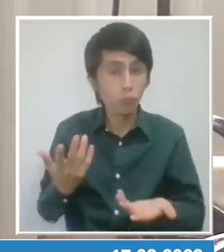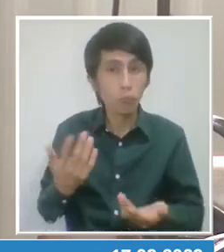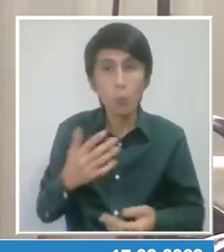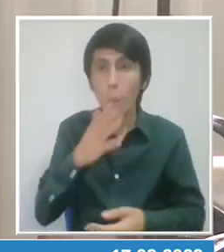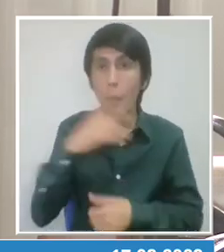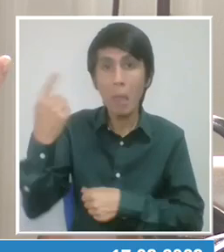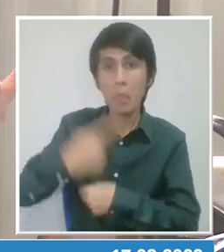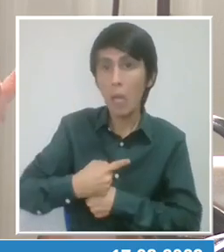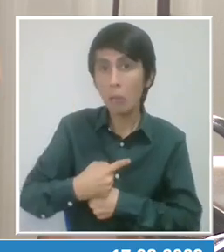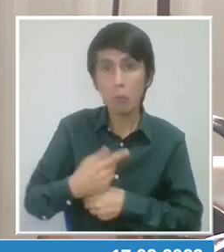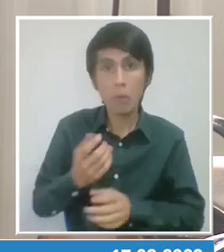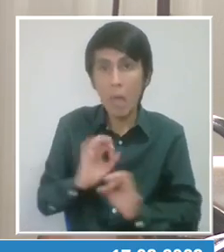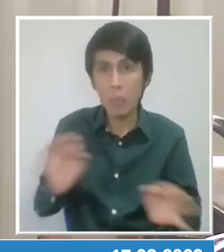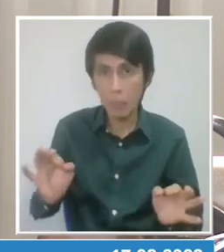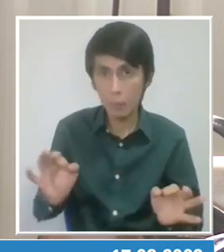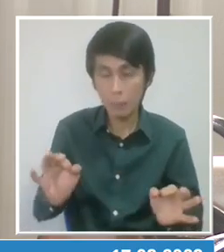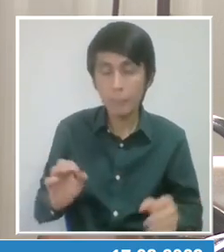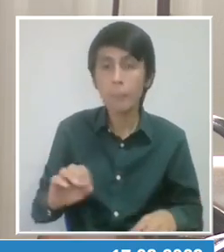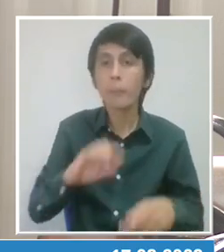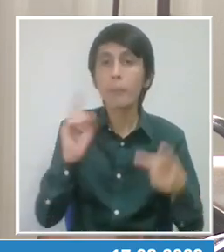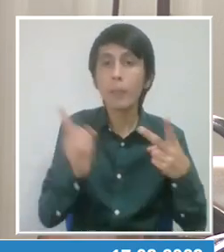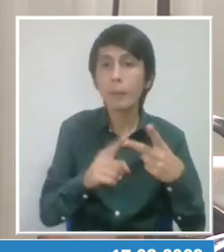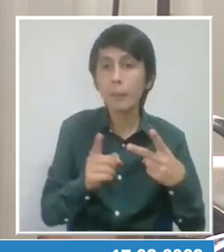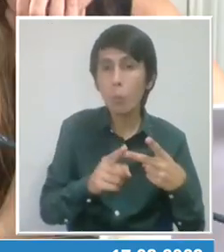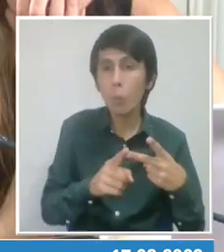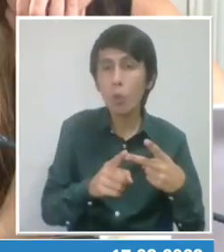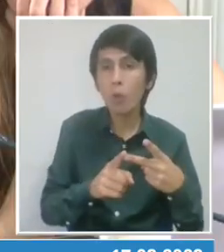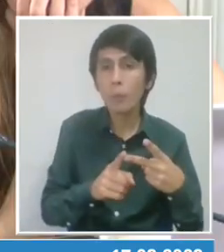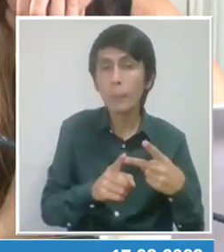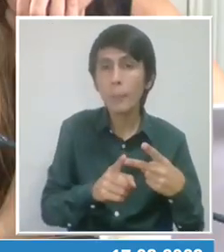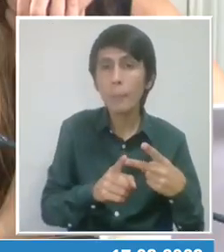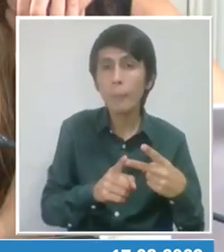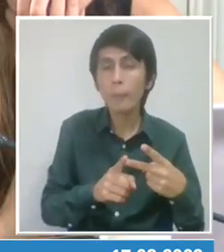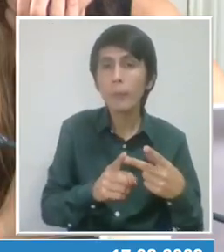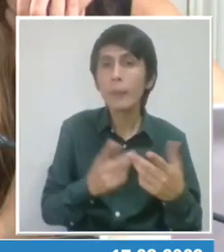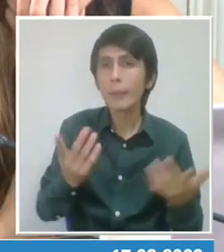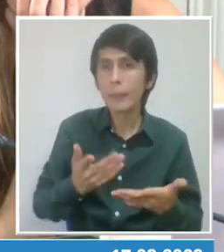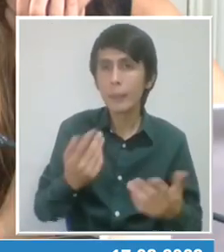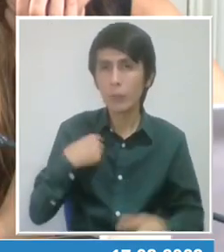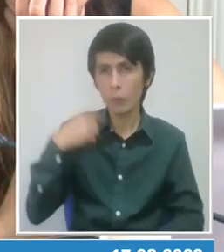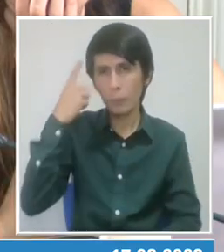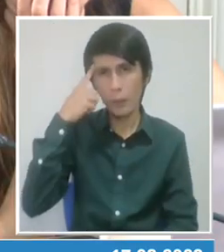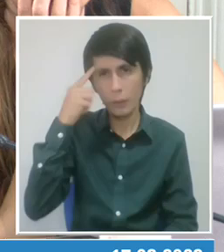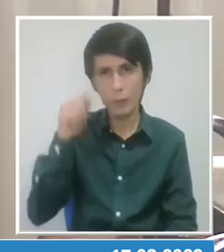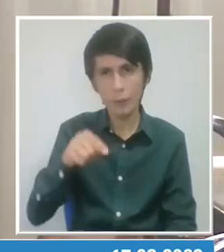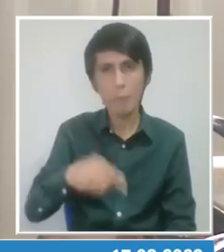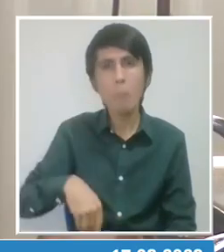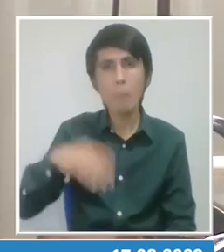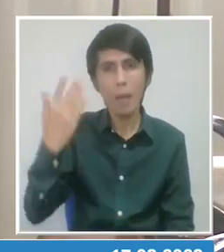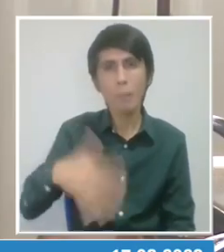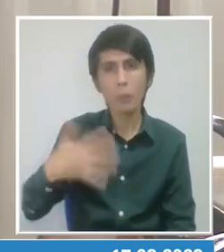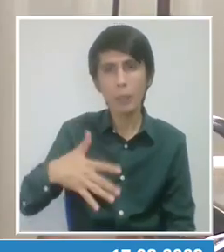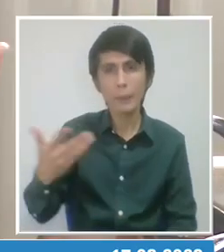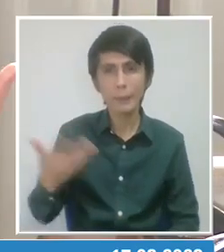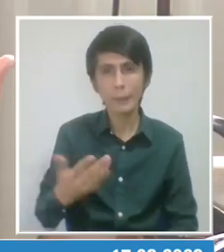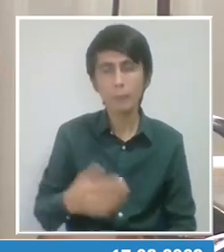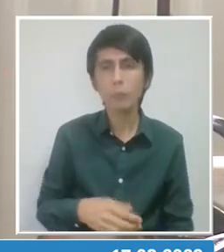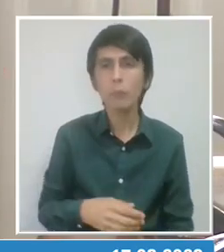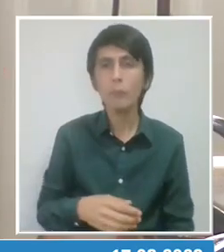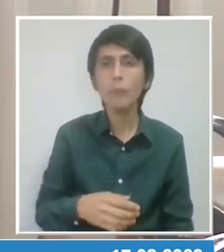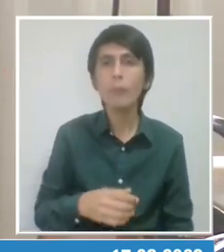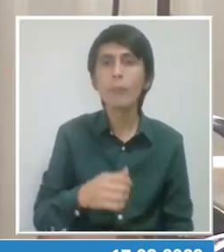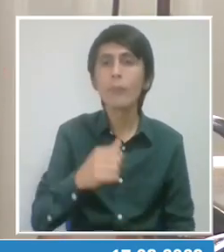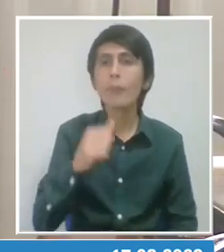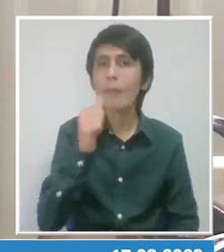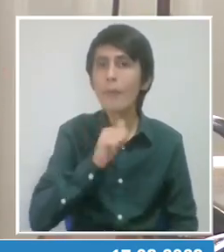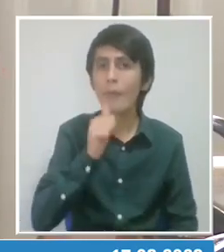pero segundo, que a mí me parece aún más importante, no tienen la capacidad